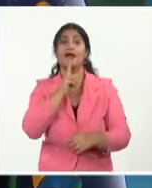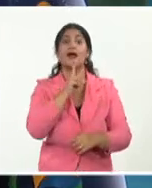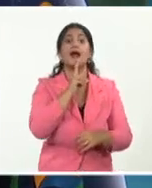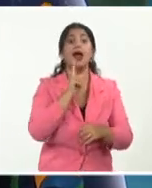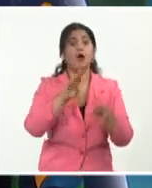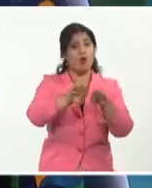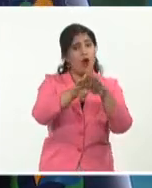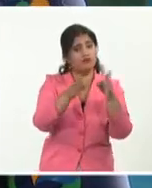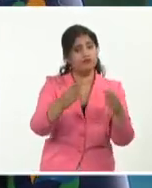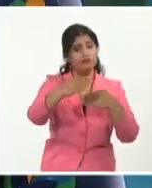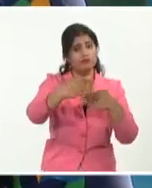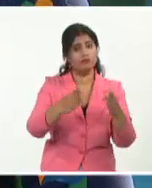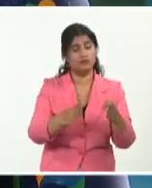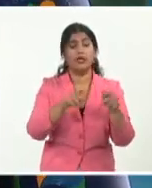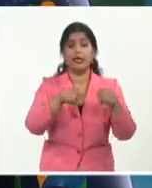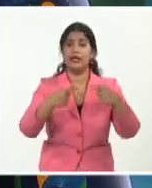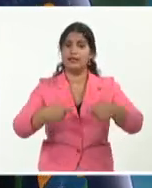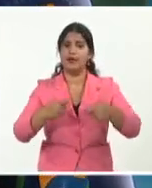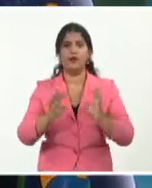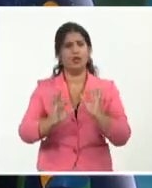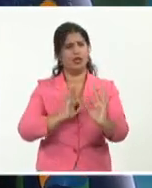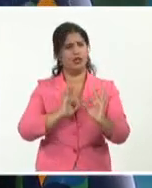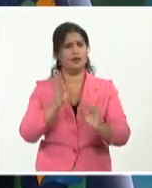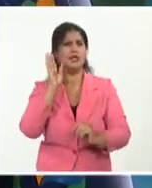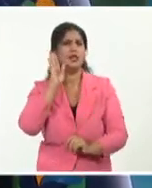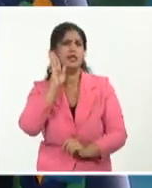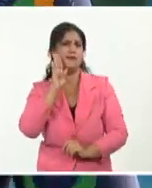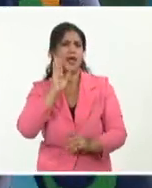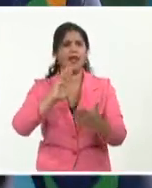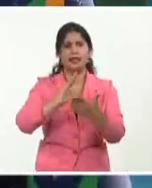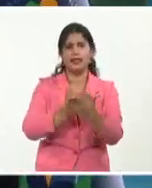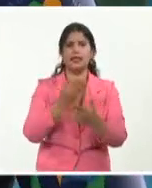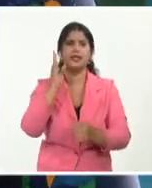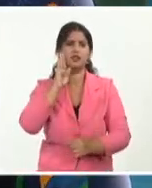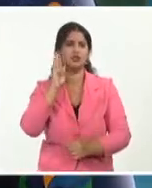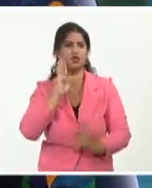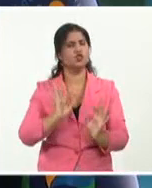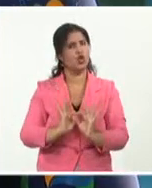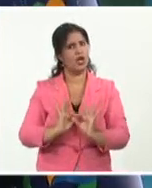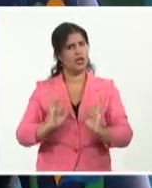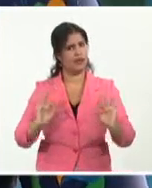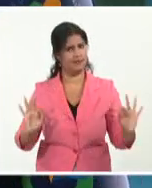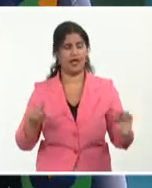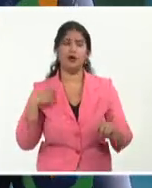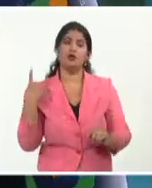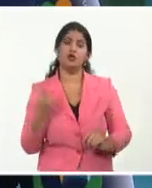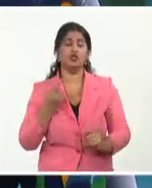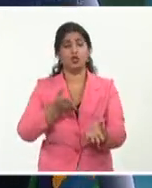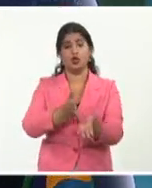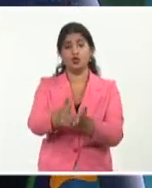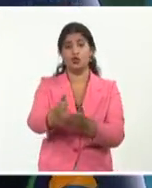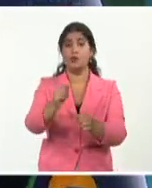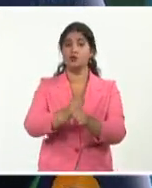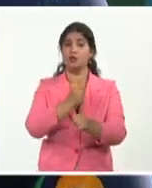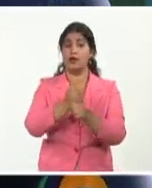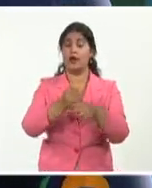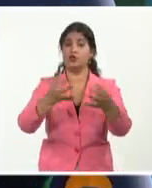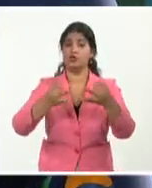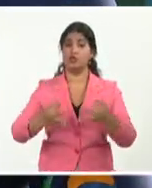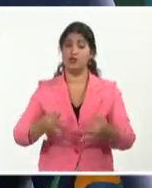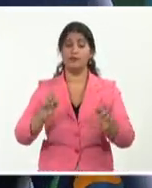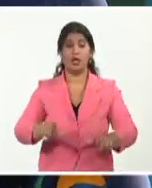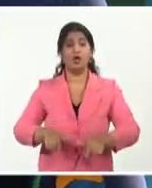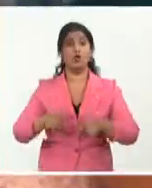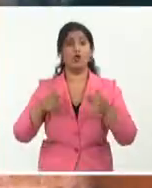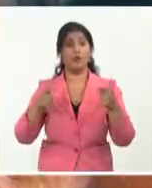corales en los arrecifes que también hay que cuidarla, y nos hemos mantenido trabajando en equipo, siempre respetando las normas